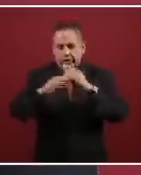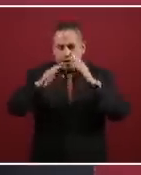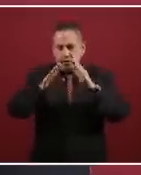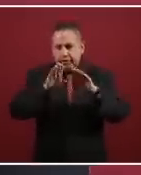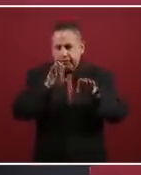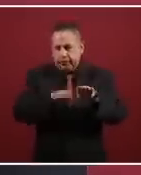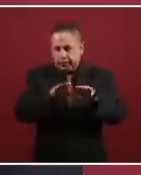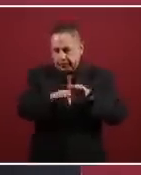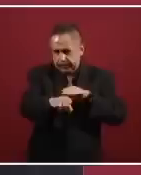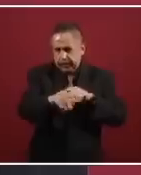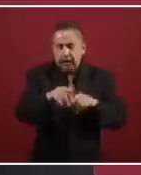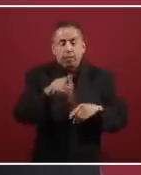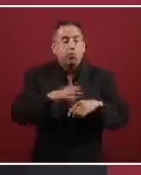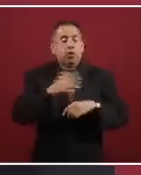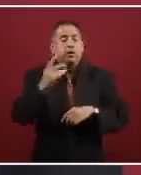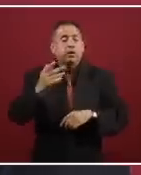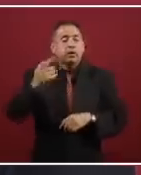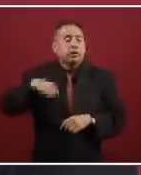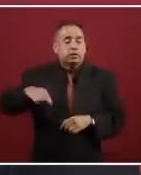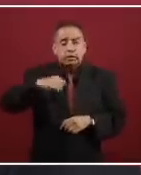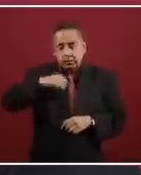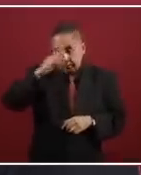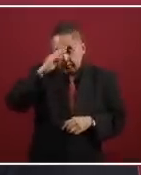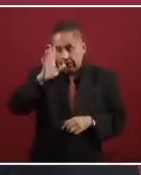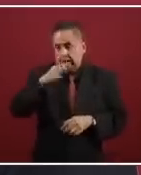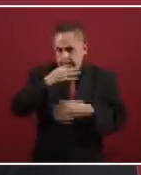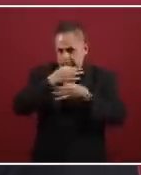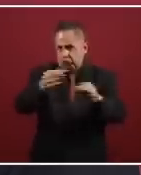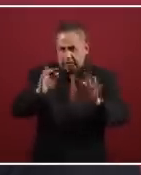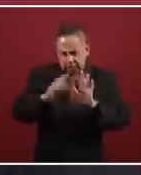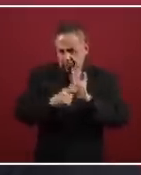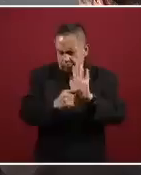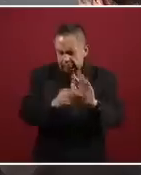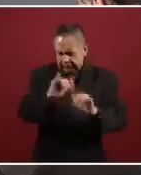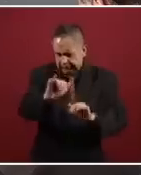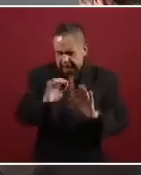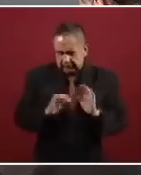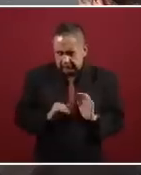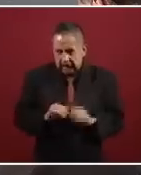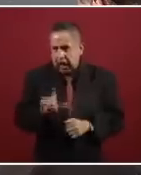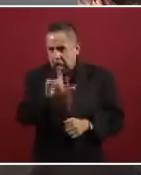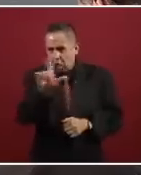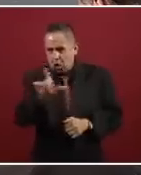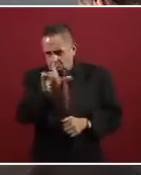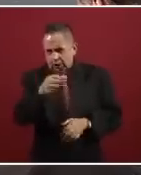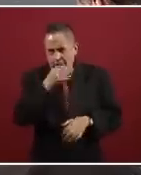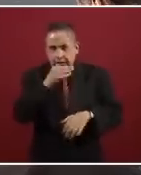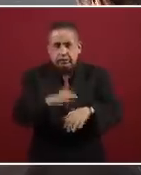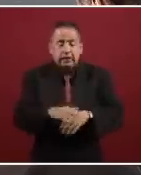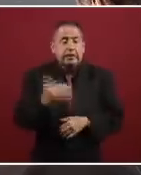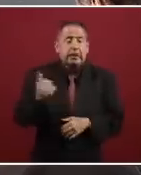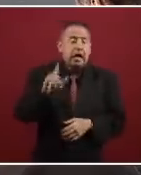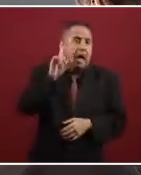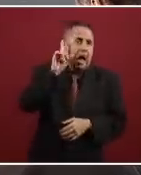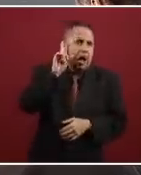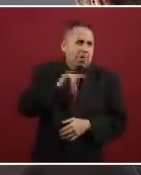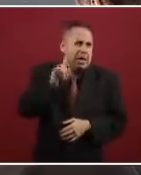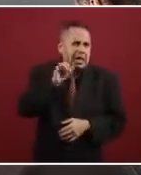porque quedamos en informar. Entonces, el lunes, y mañana,